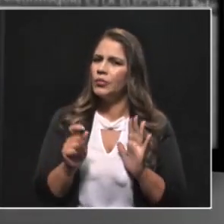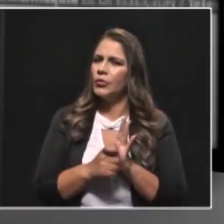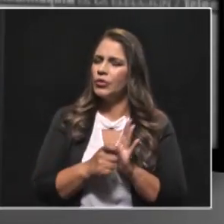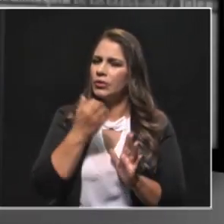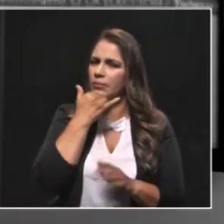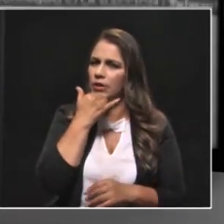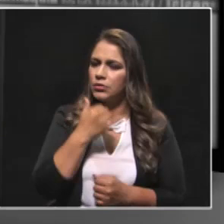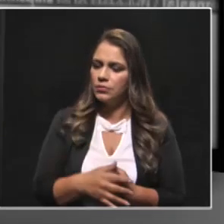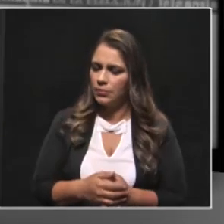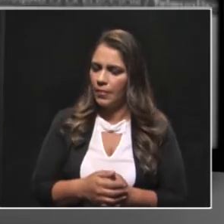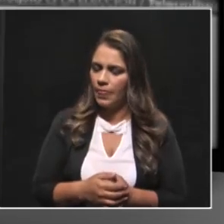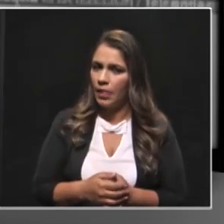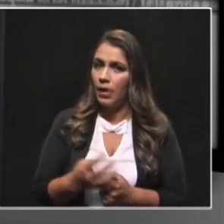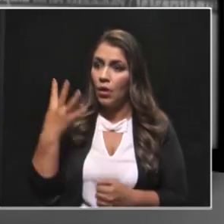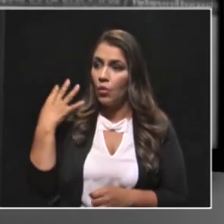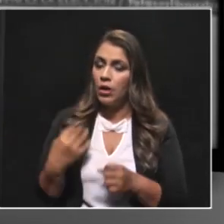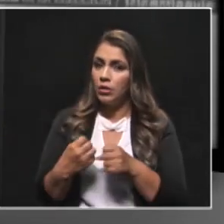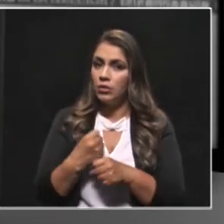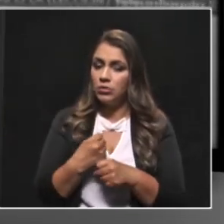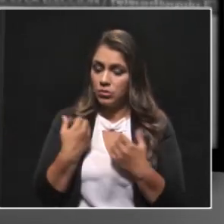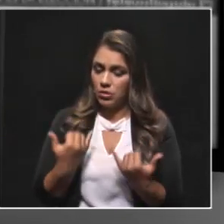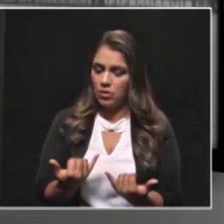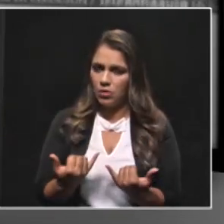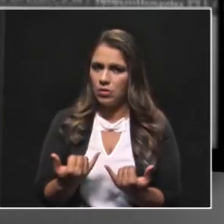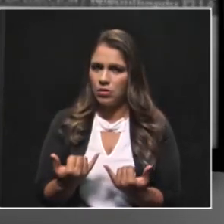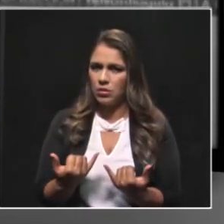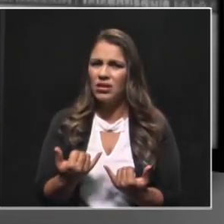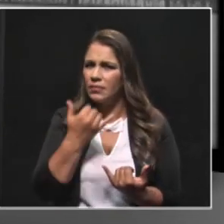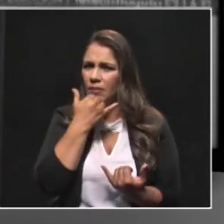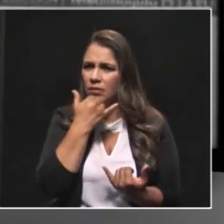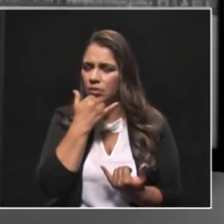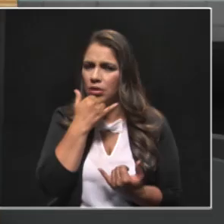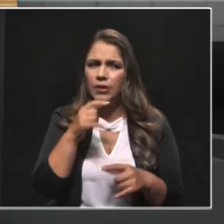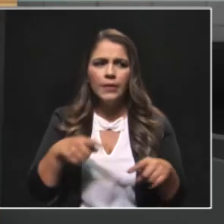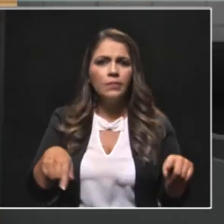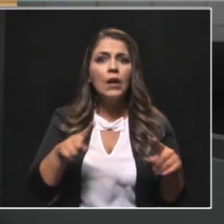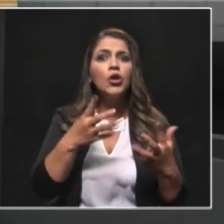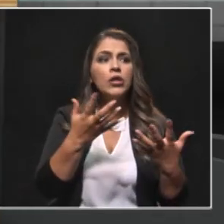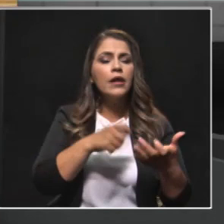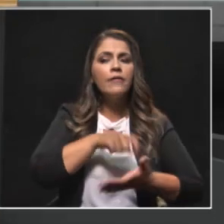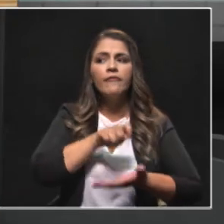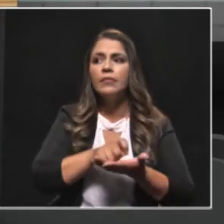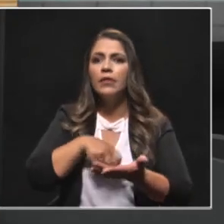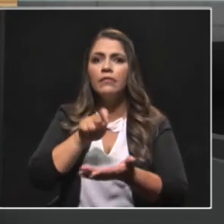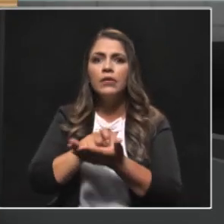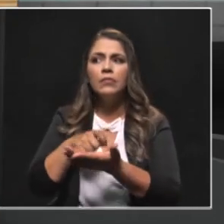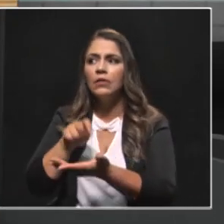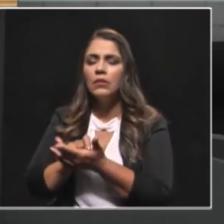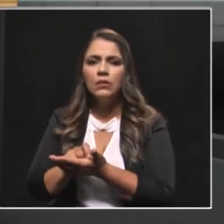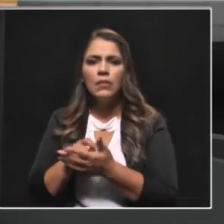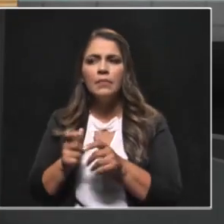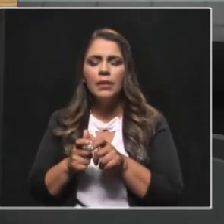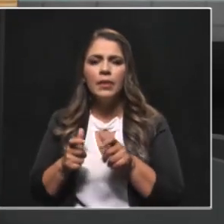desbordó de hace 4 años acá la cantidad de grupos significativos que por firmas quieren participar, creció,